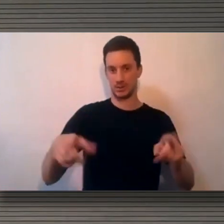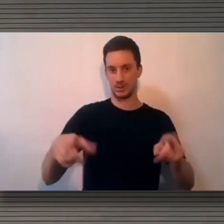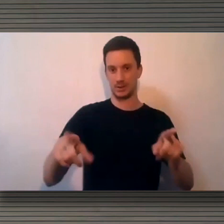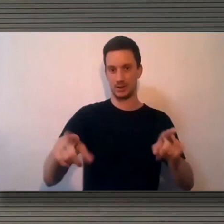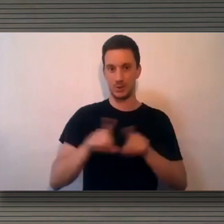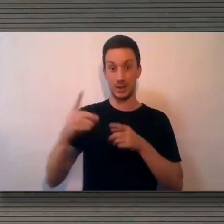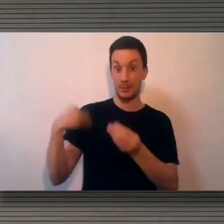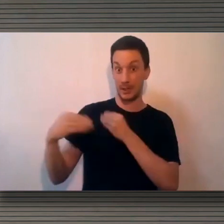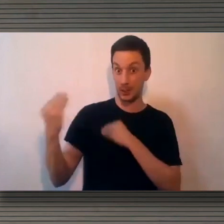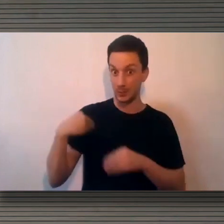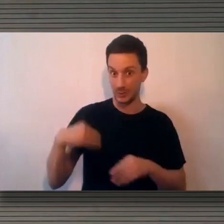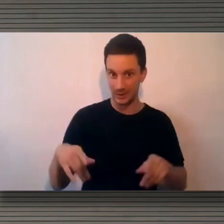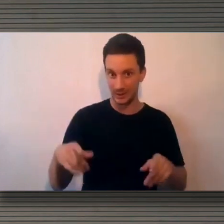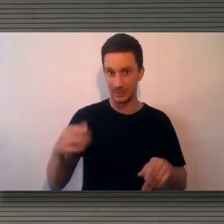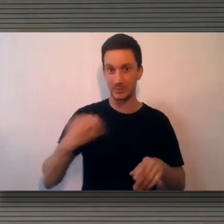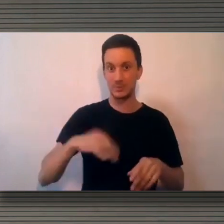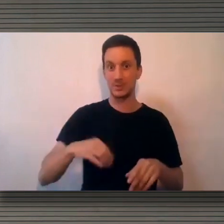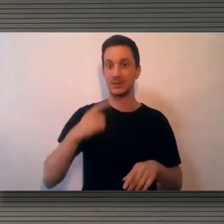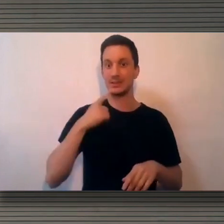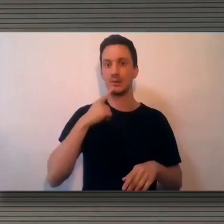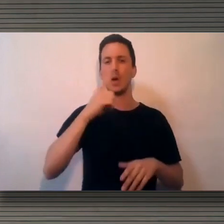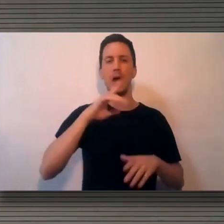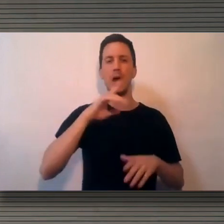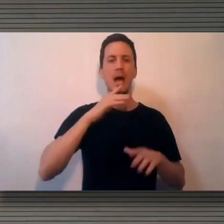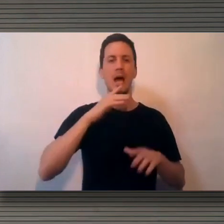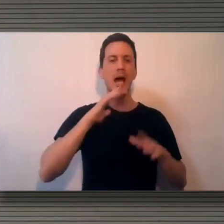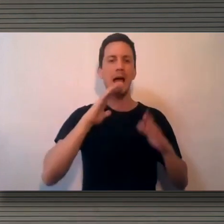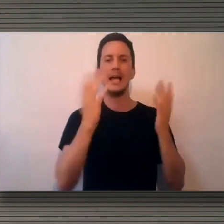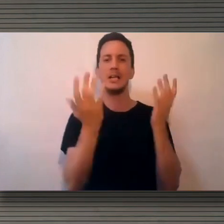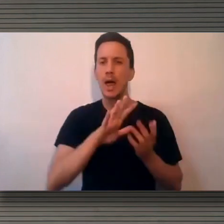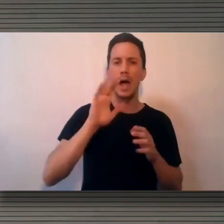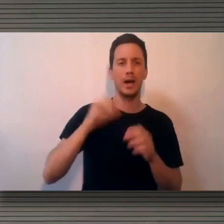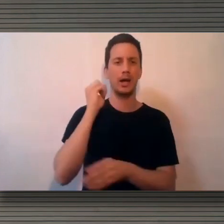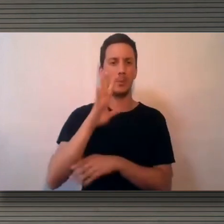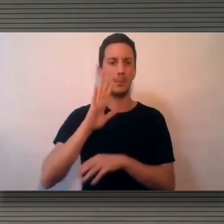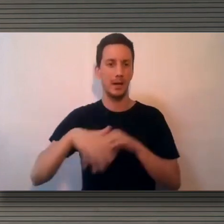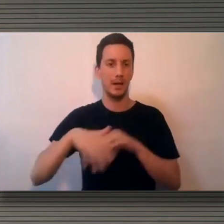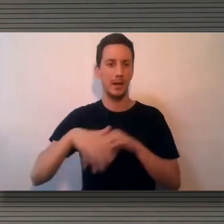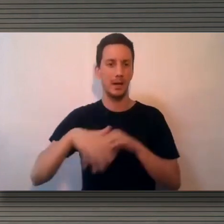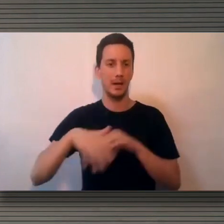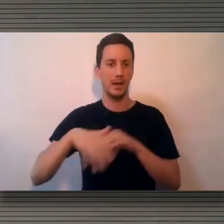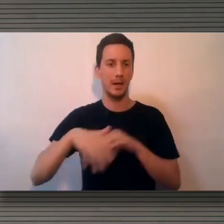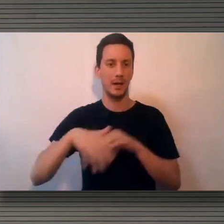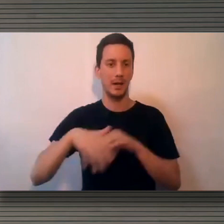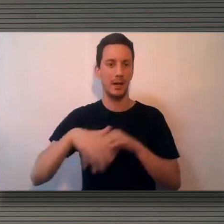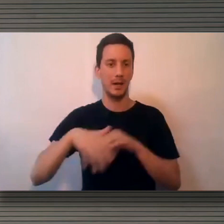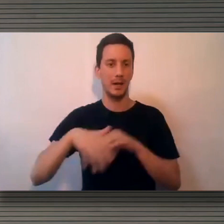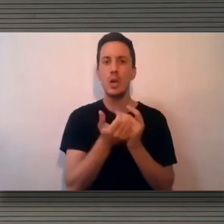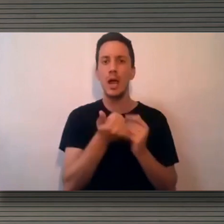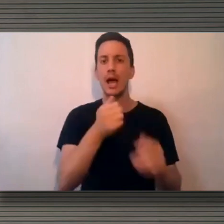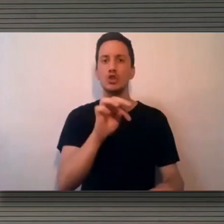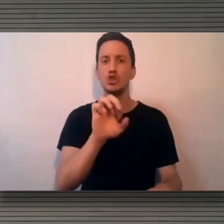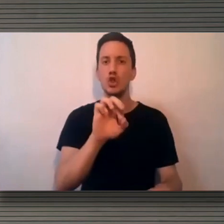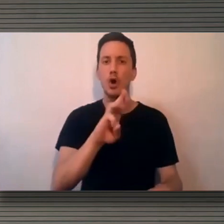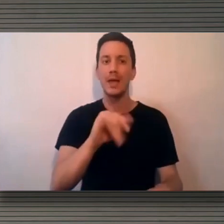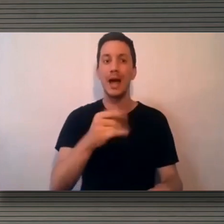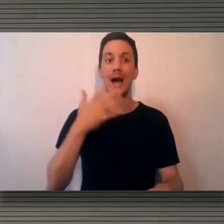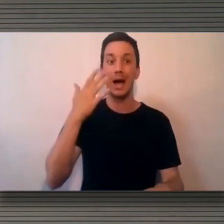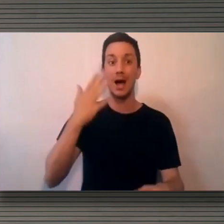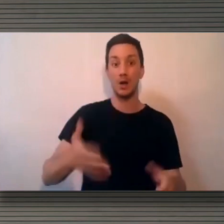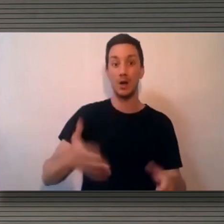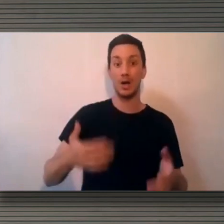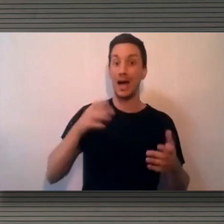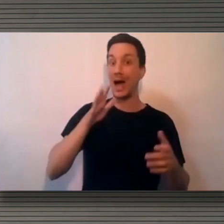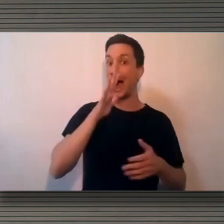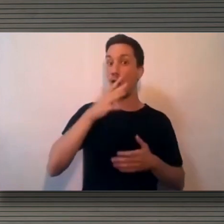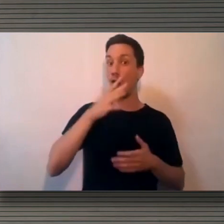si existe algún tipo de escuela para Sí, padres, si es la escuela de Atopia, si no sí, me equivoco. sí, sí. Ahora desde el COVID sí que es cierto que lo tenemos, no lo tenemos